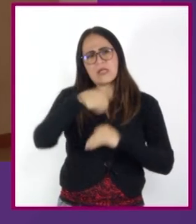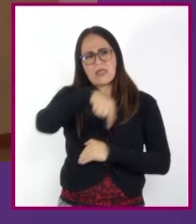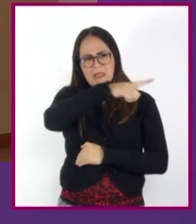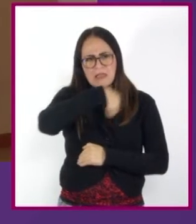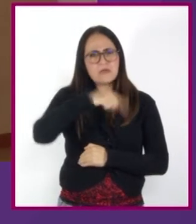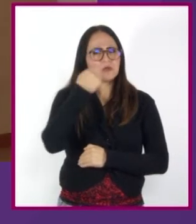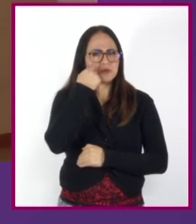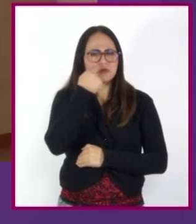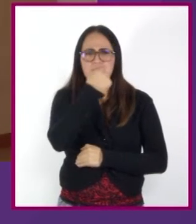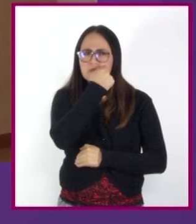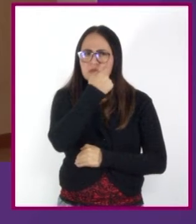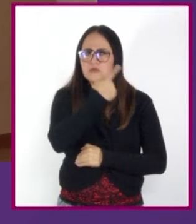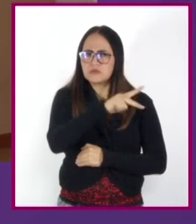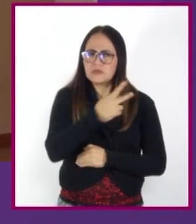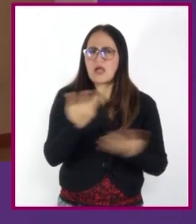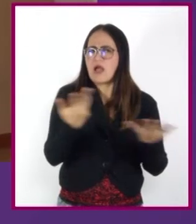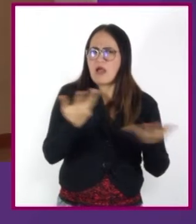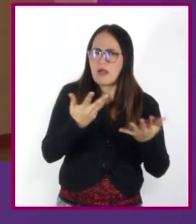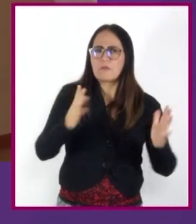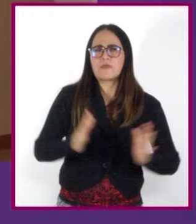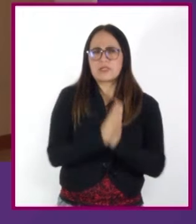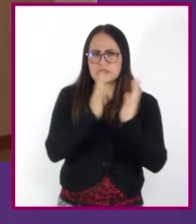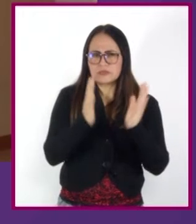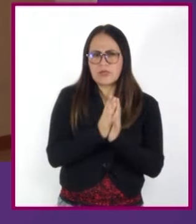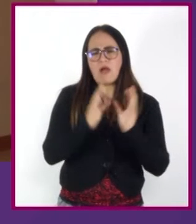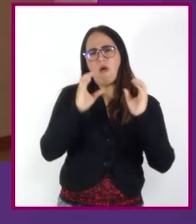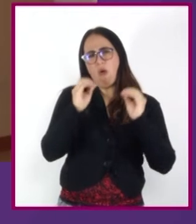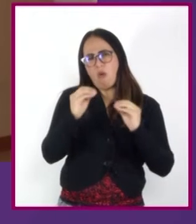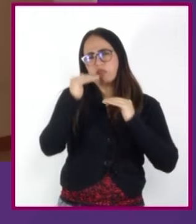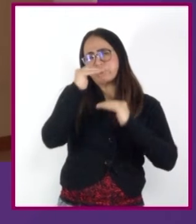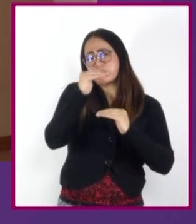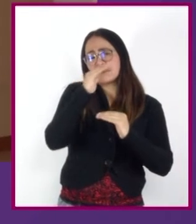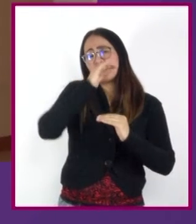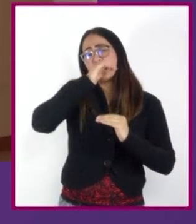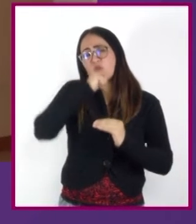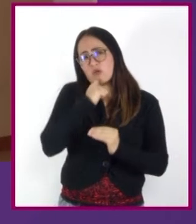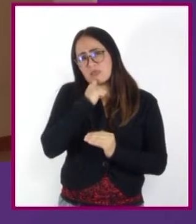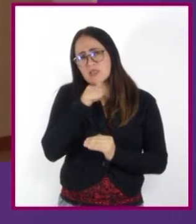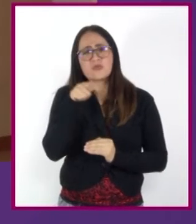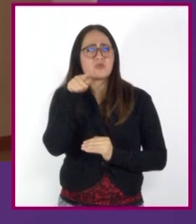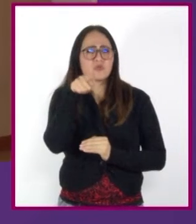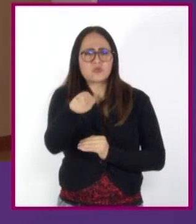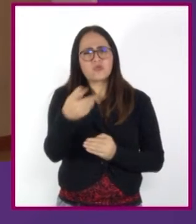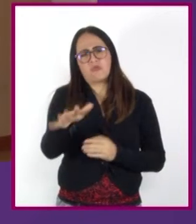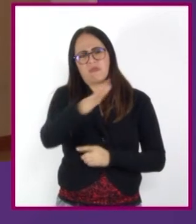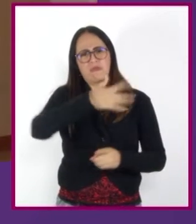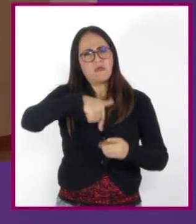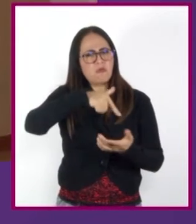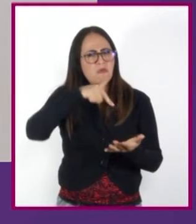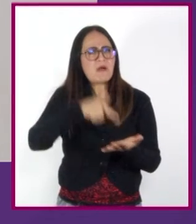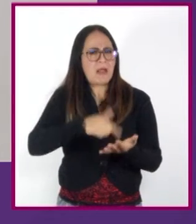actividades participar y en cuáles tendrán algunas limitaciones. Tú propíciales el espacio adecuado.